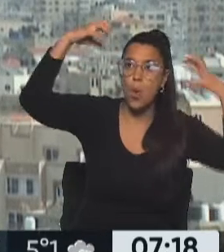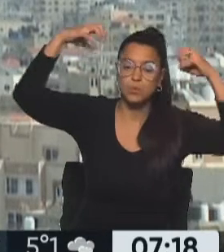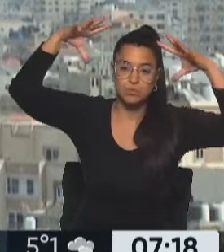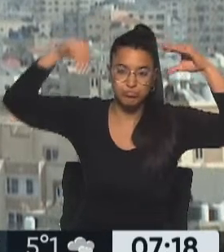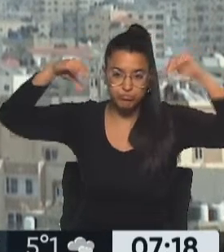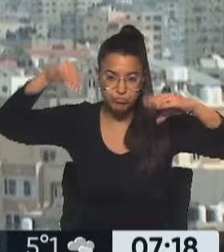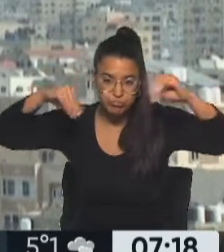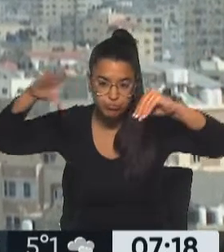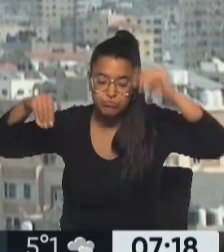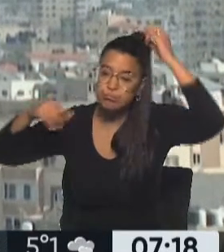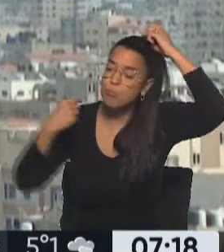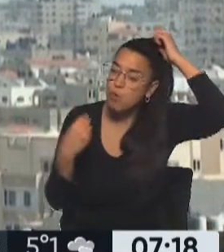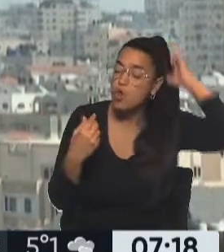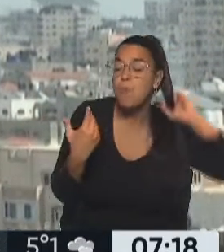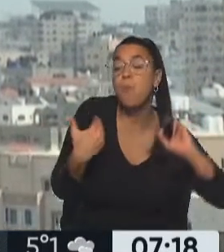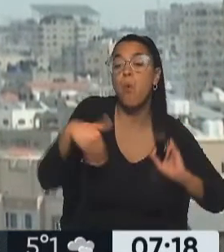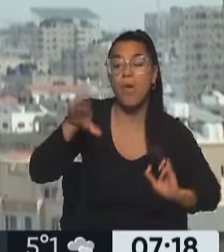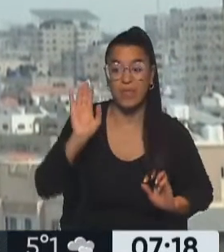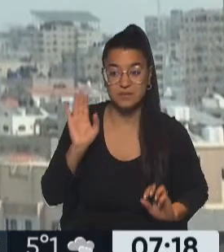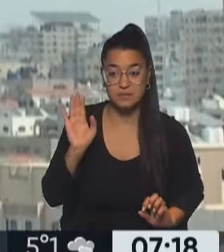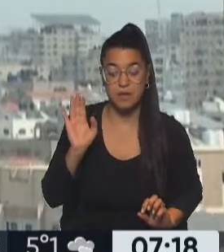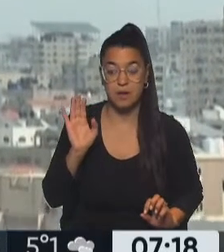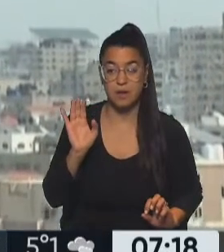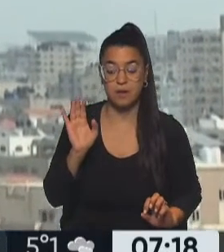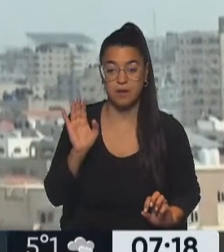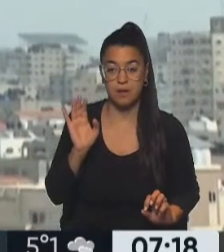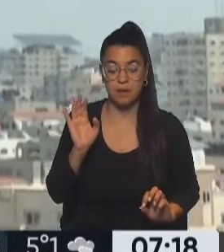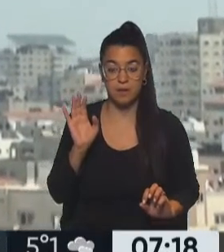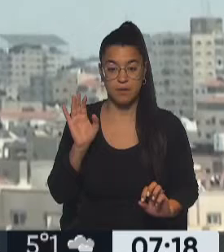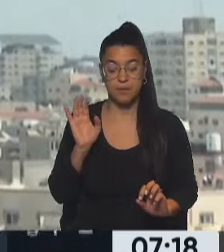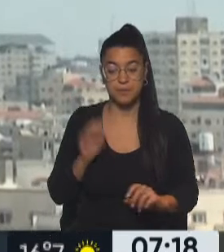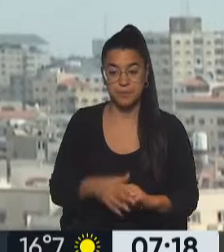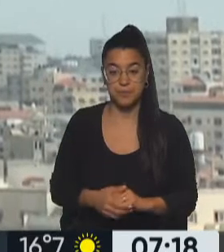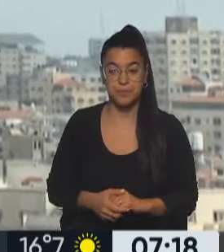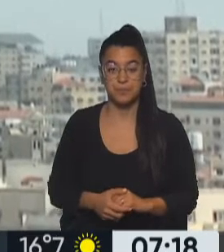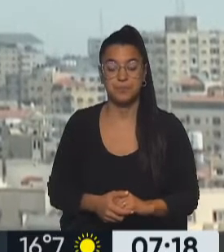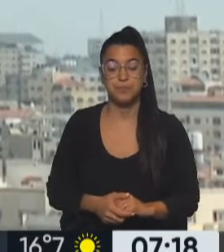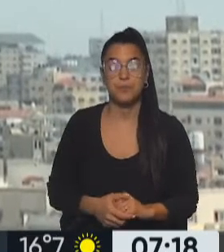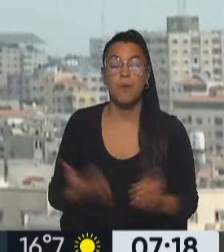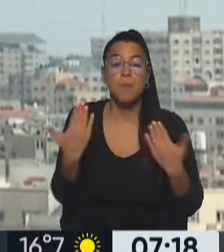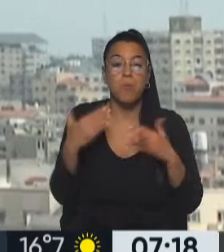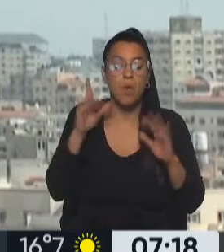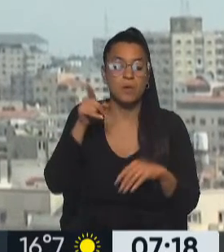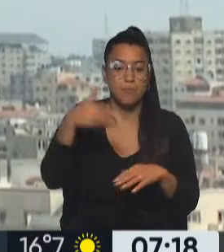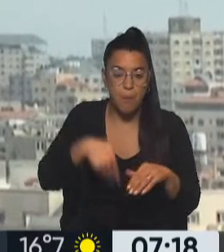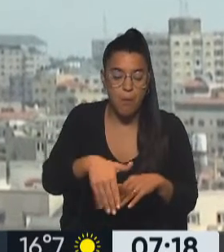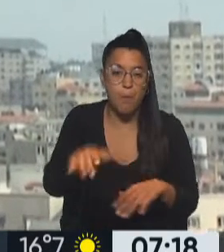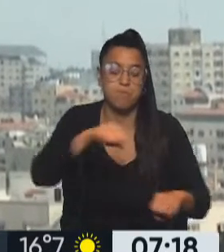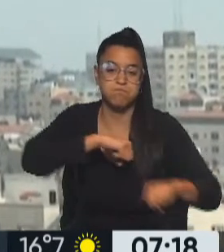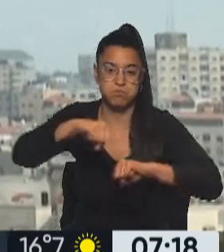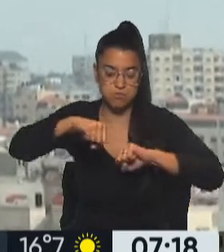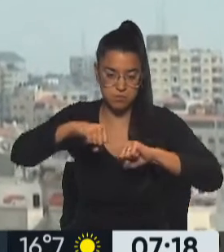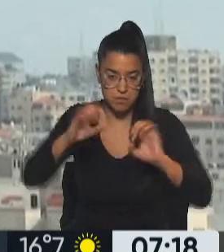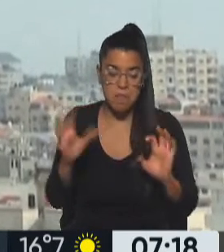porque existía la posibilidad de que vaya una incursión de terroristas.